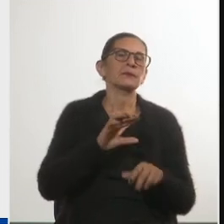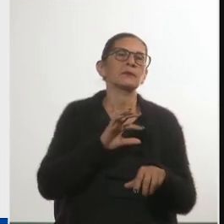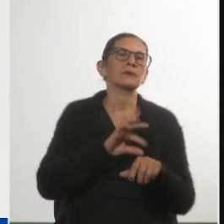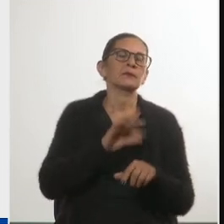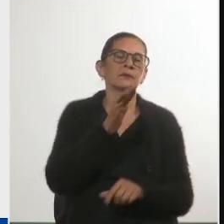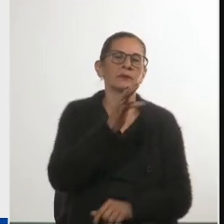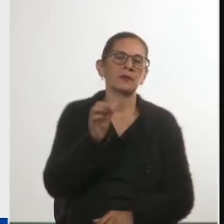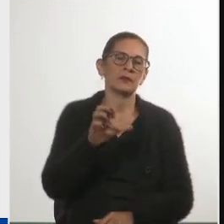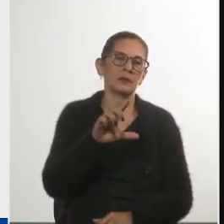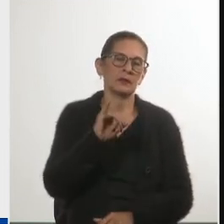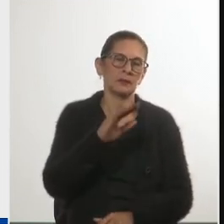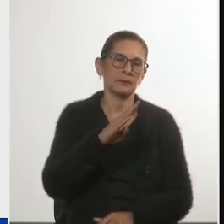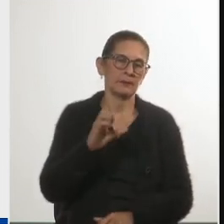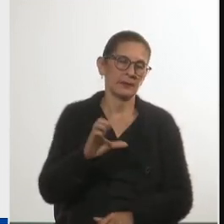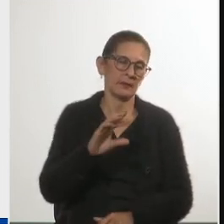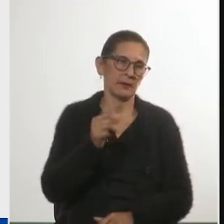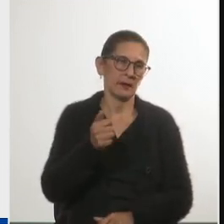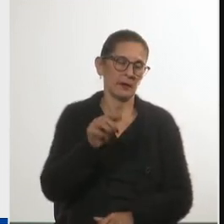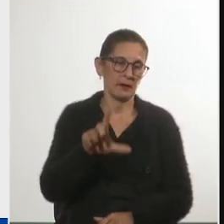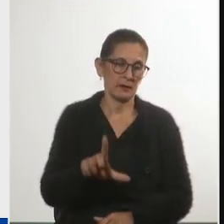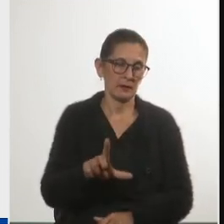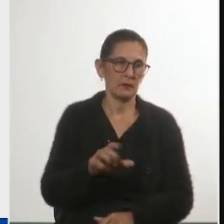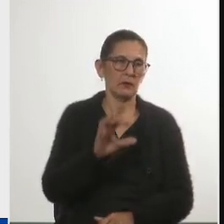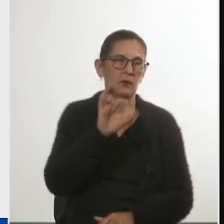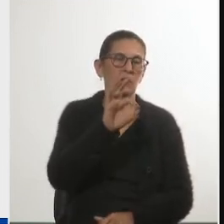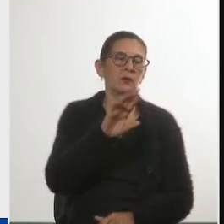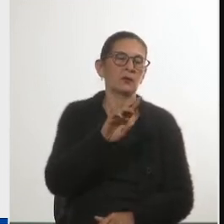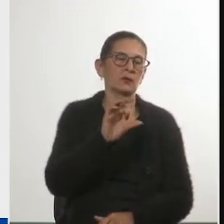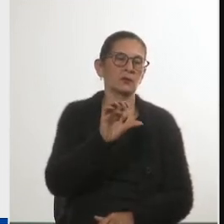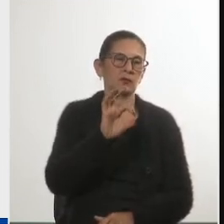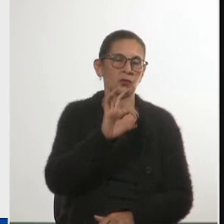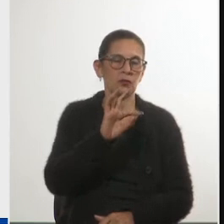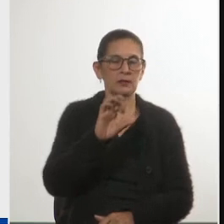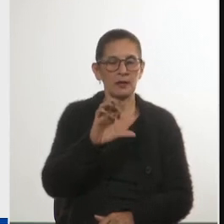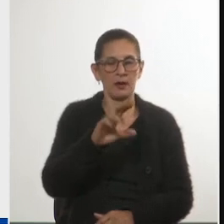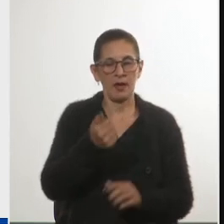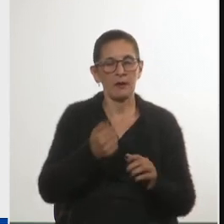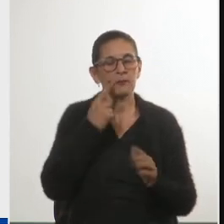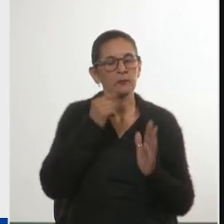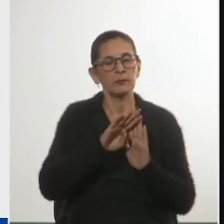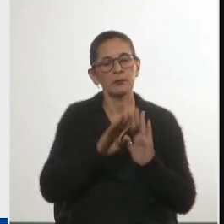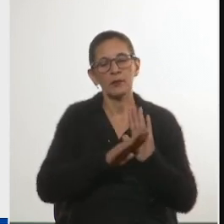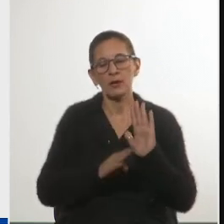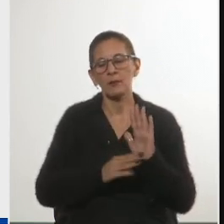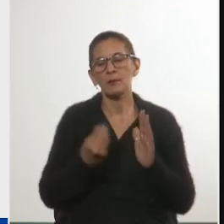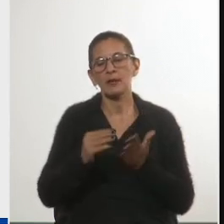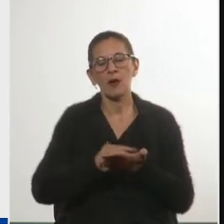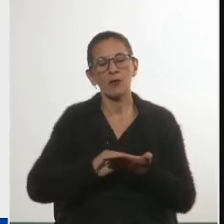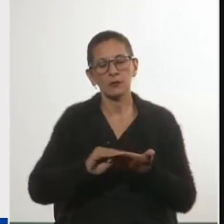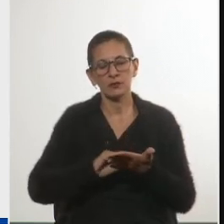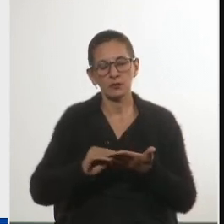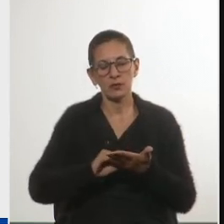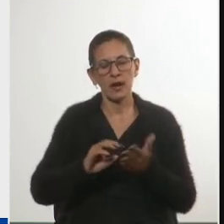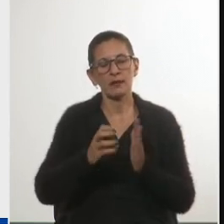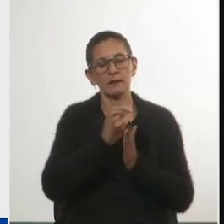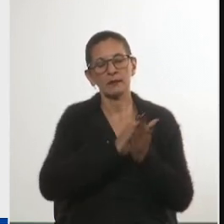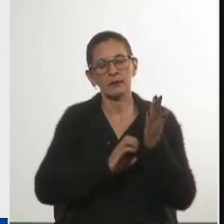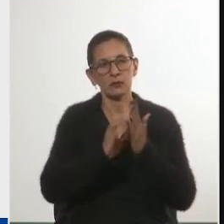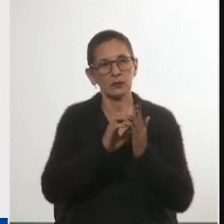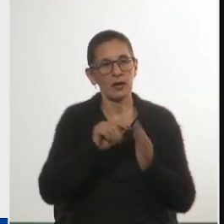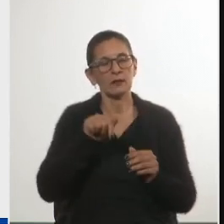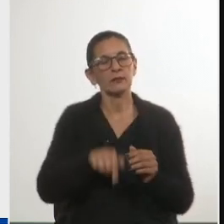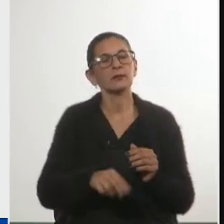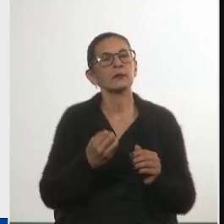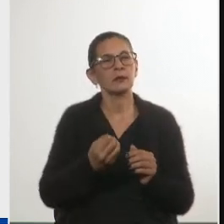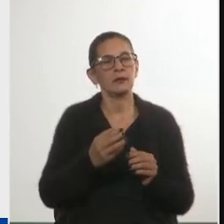doctor Felipe Dal Orzotela, oficial del programa asociado para la Oficina Subregional de este